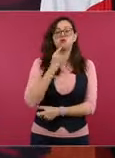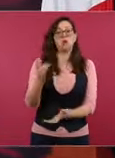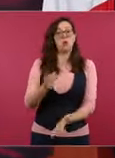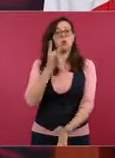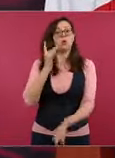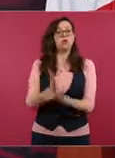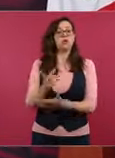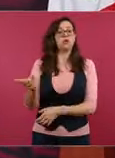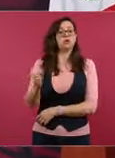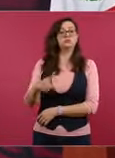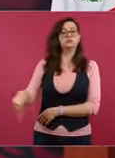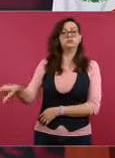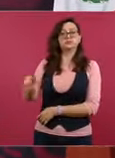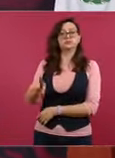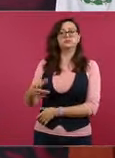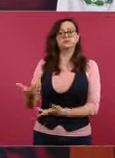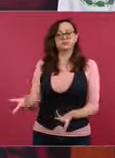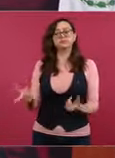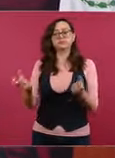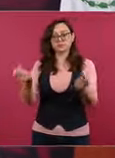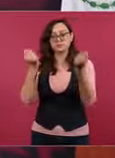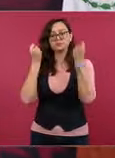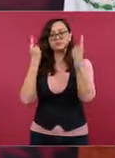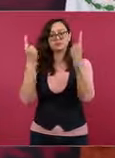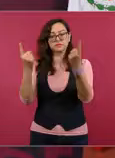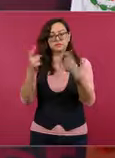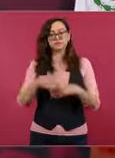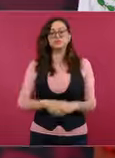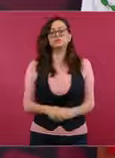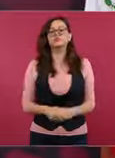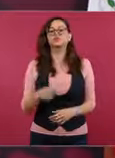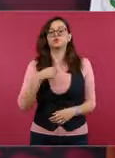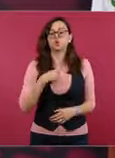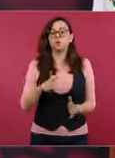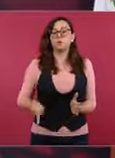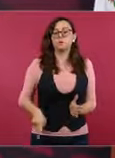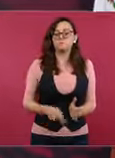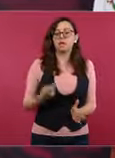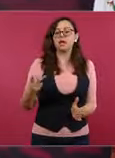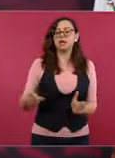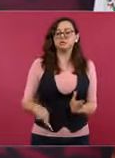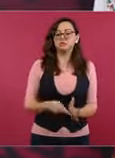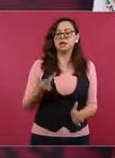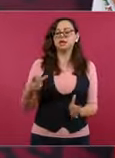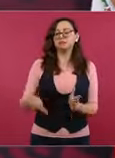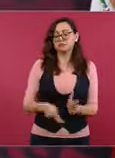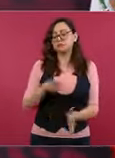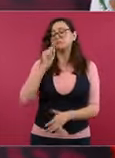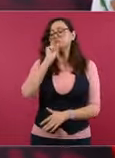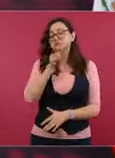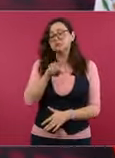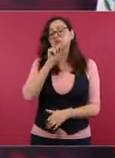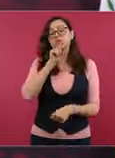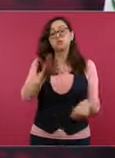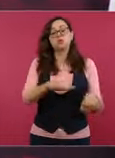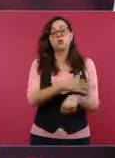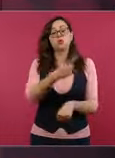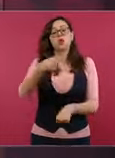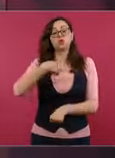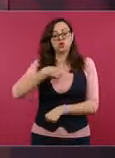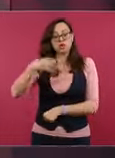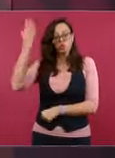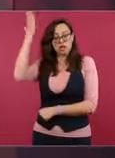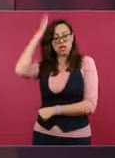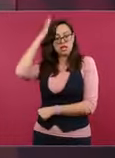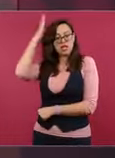Ya he dicho varias veces que un escritor no se debe de repetir, pero un dirigente sí, sí